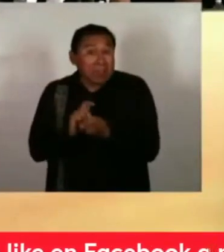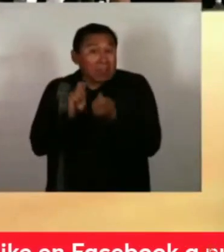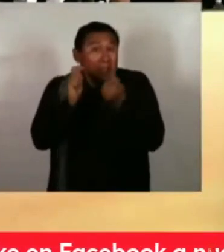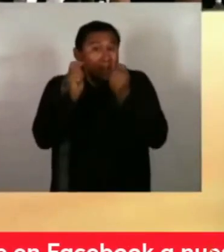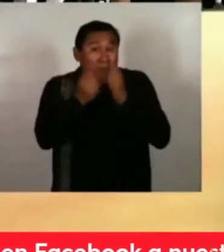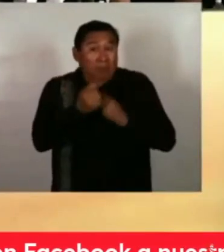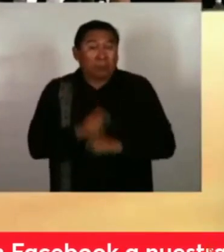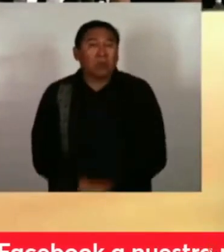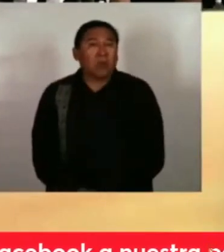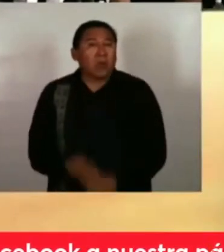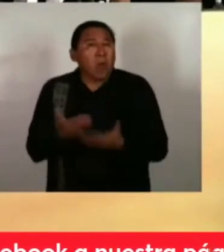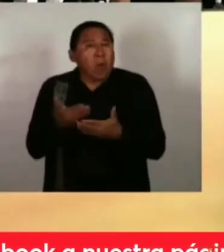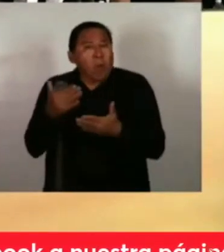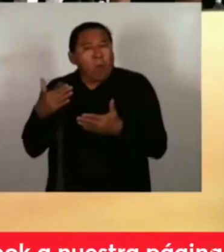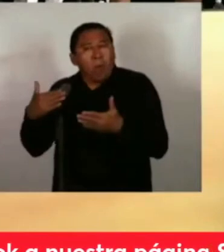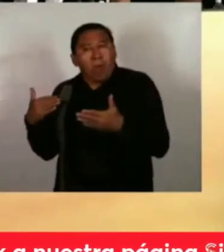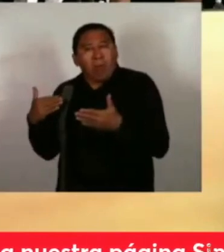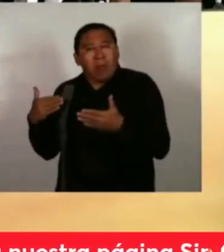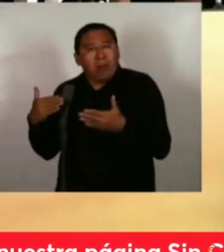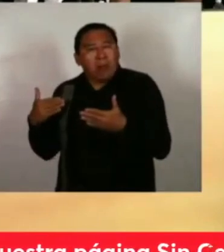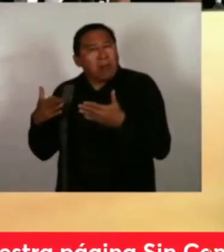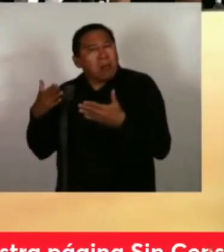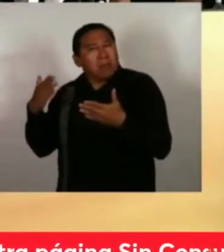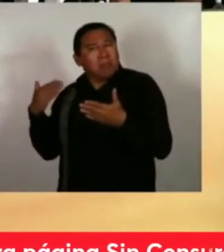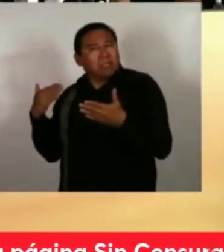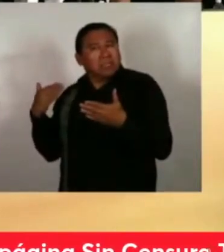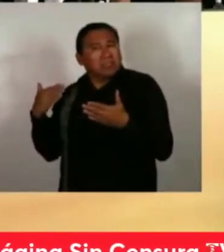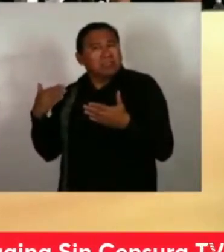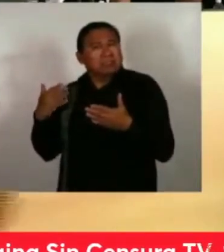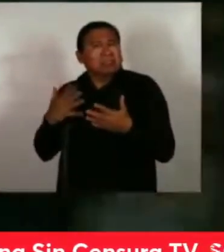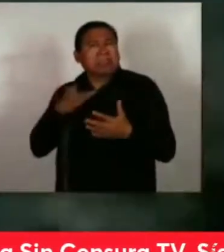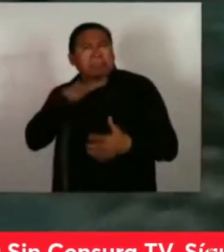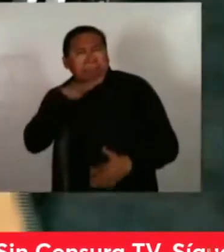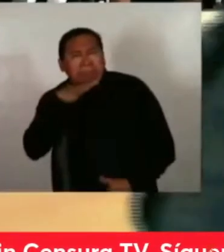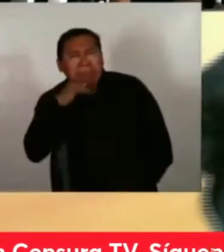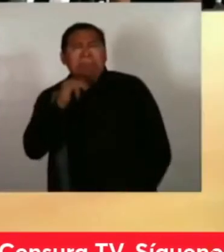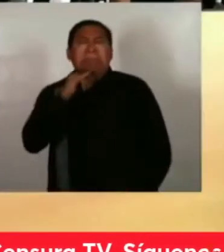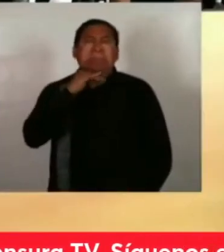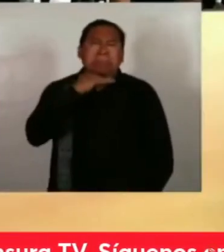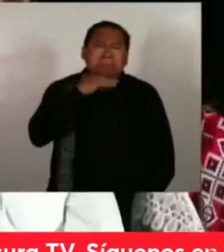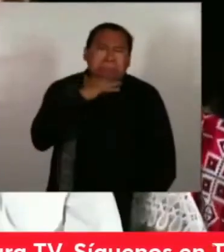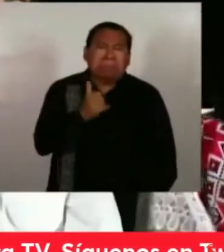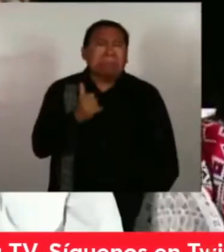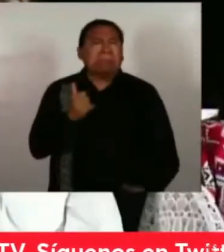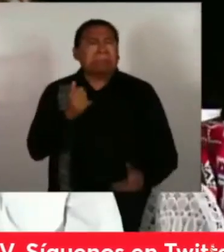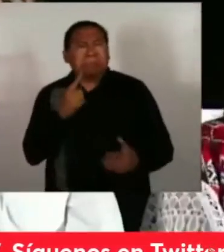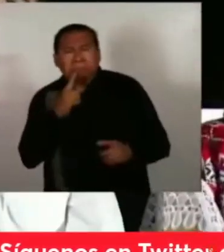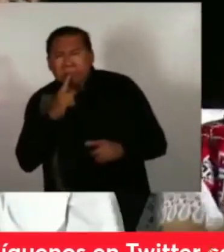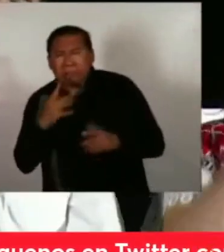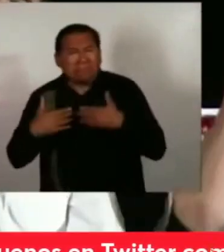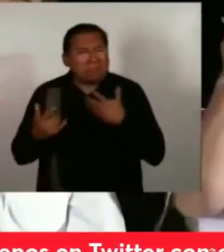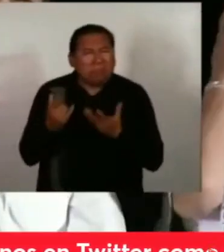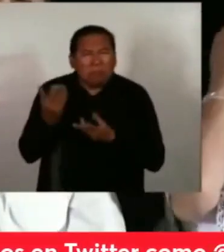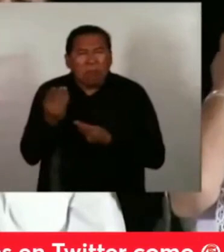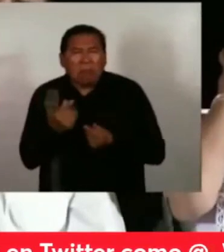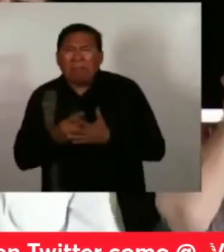transformación, o regresamos al pasado de corrupción, de privilegios,